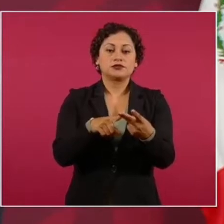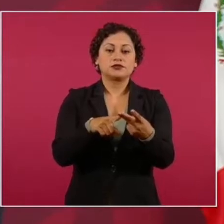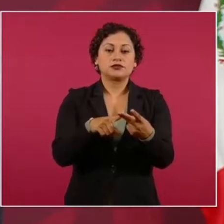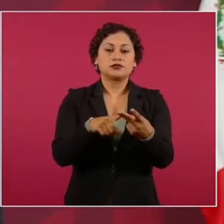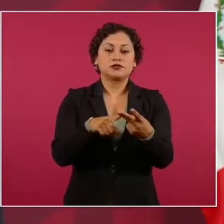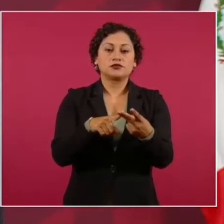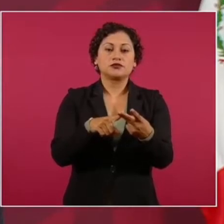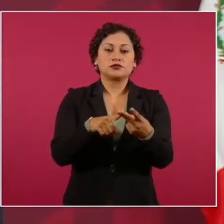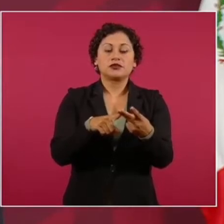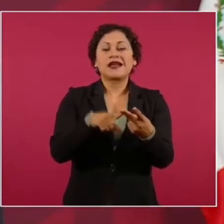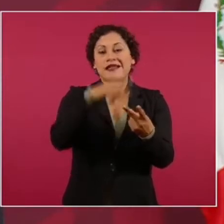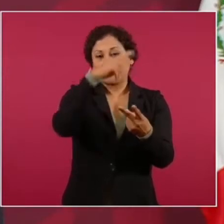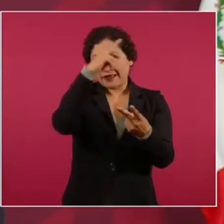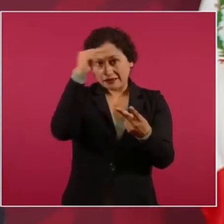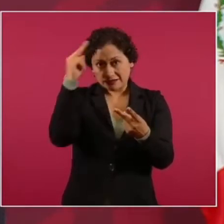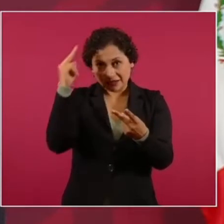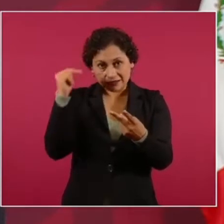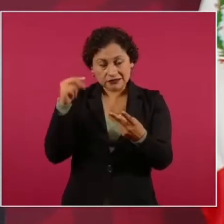en Nayarit,